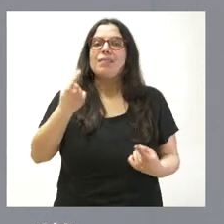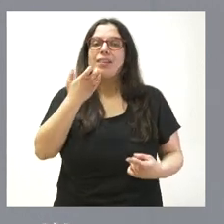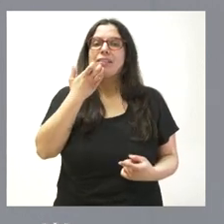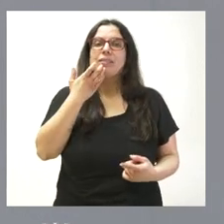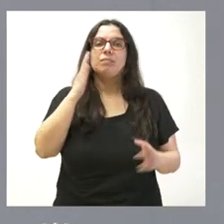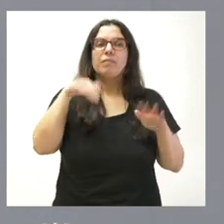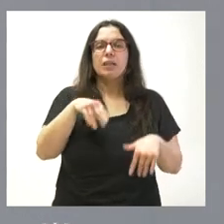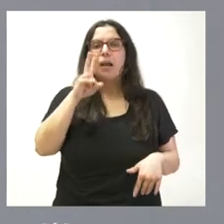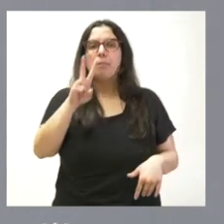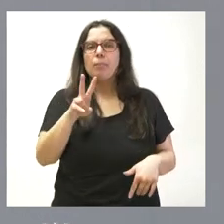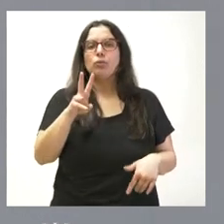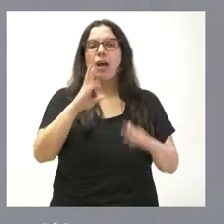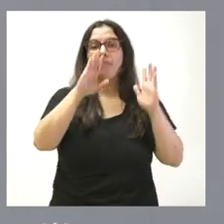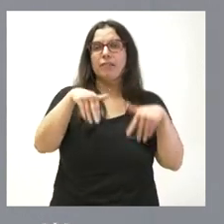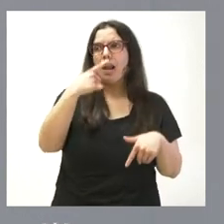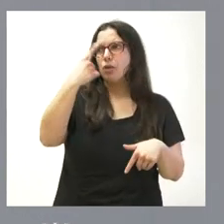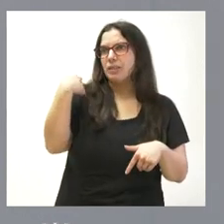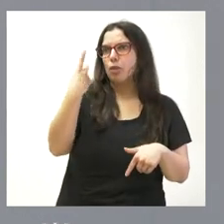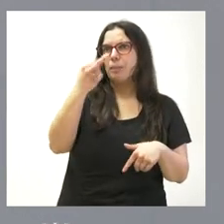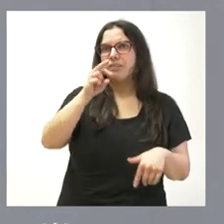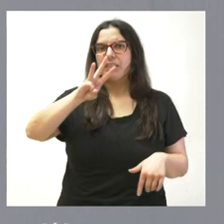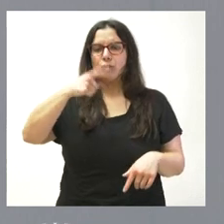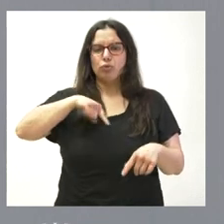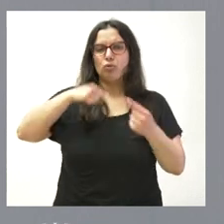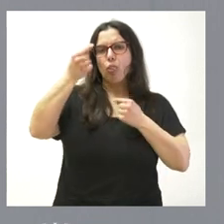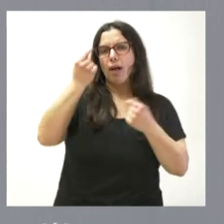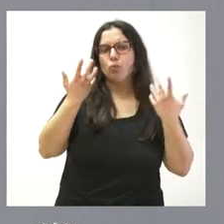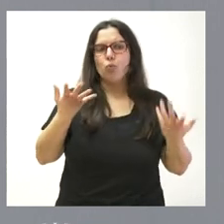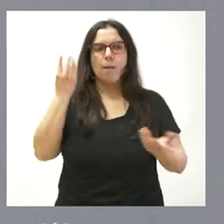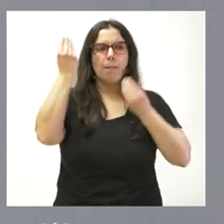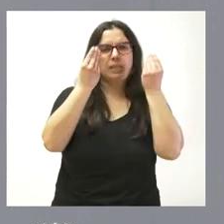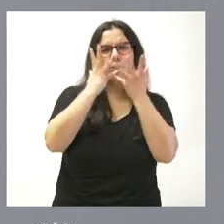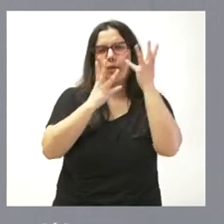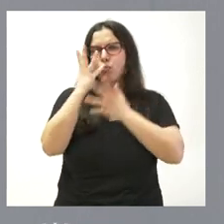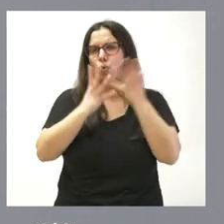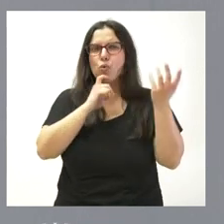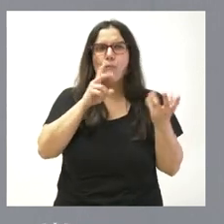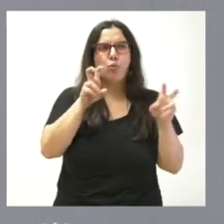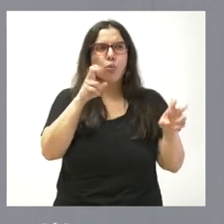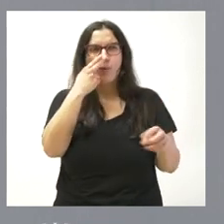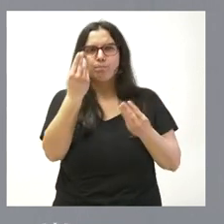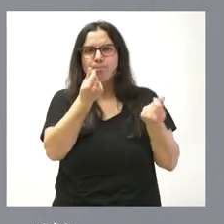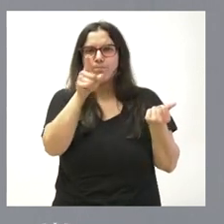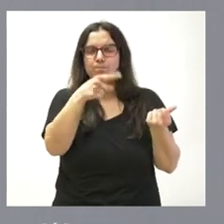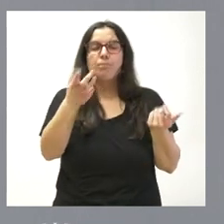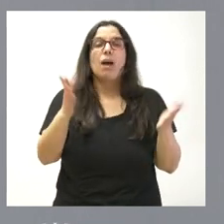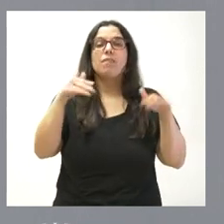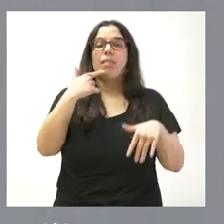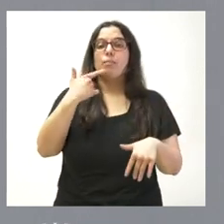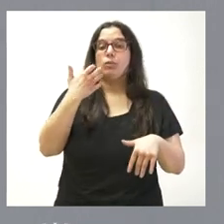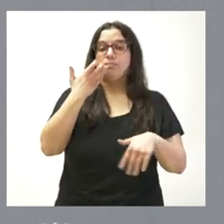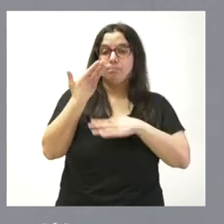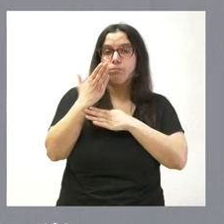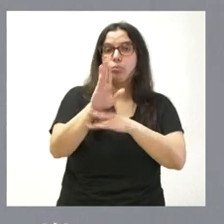para el año 2023 preguntaban ustedes cuál era nuestro dato que planteamos si alguna nueva estimación siempre dijimos que cuando